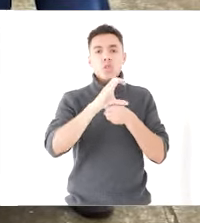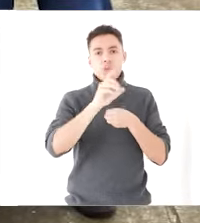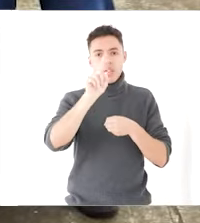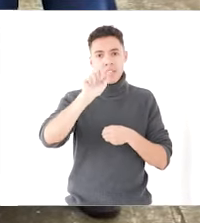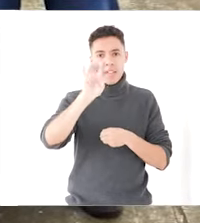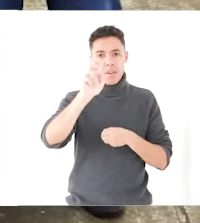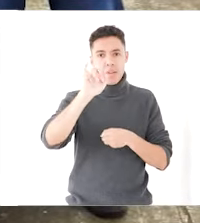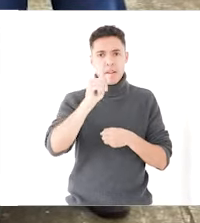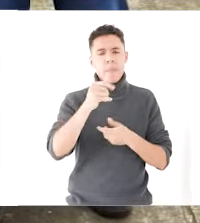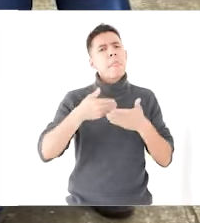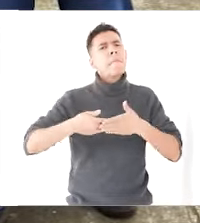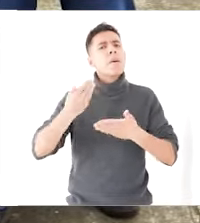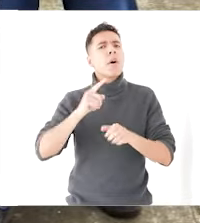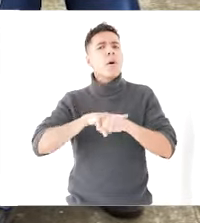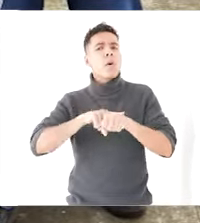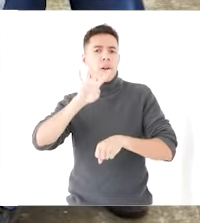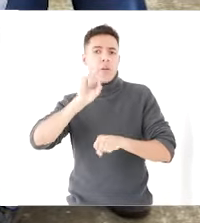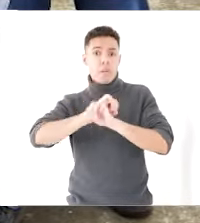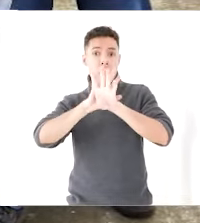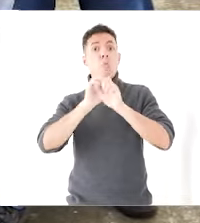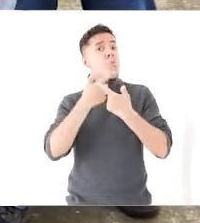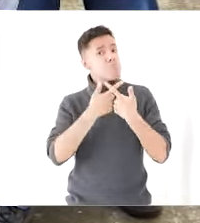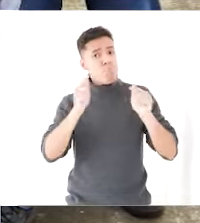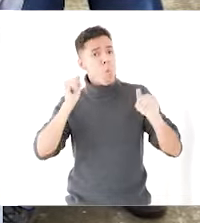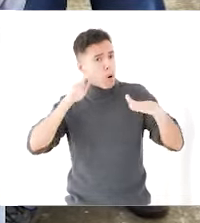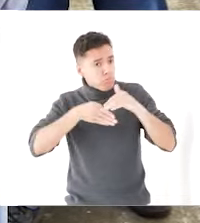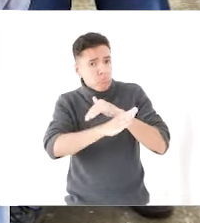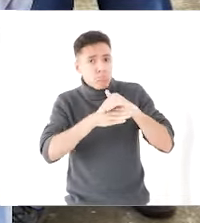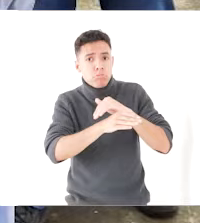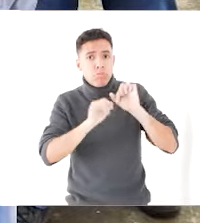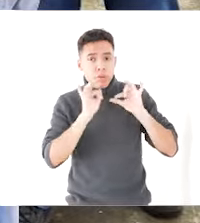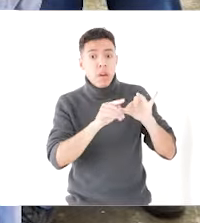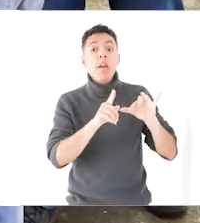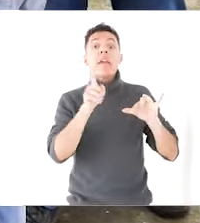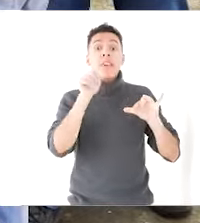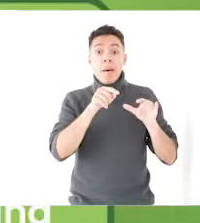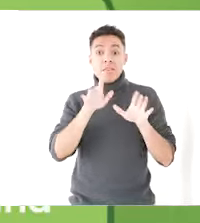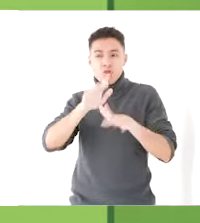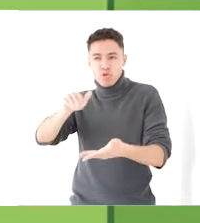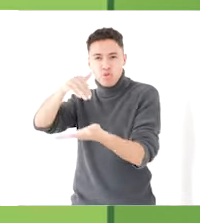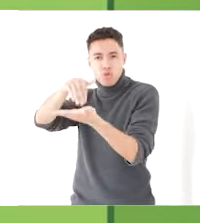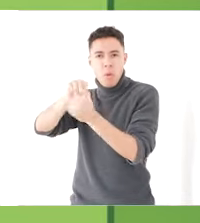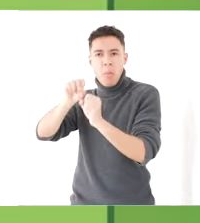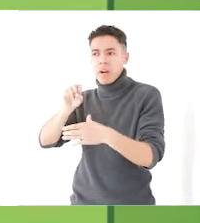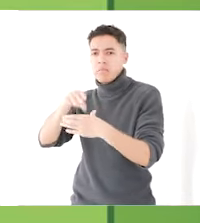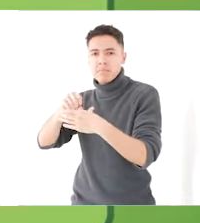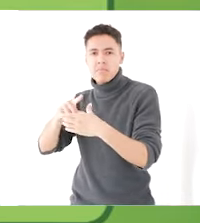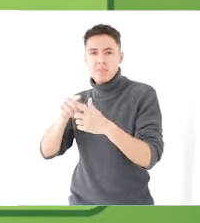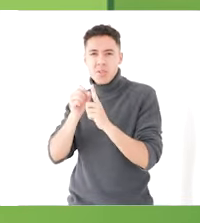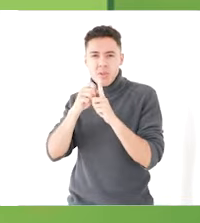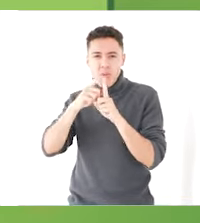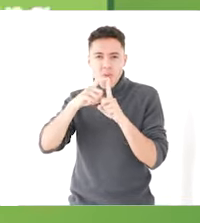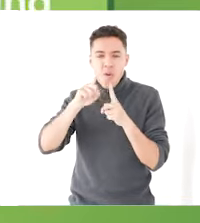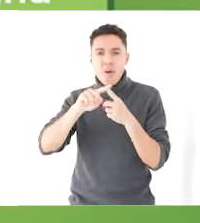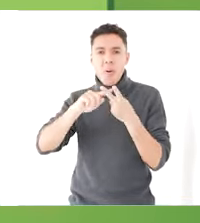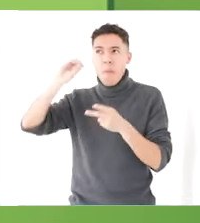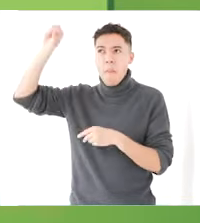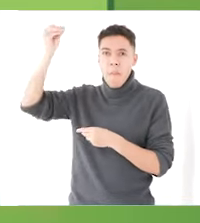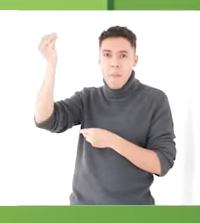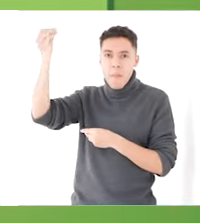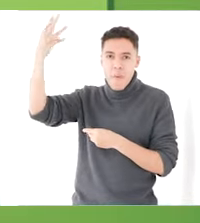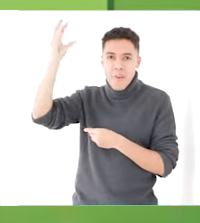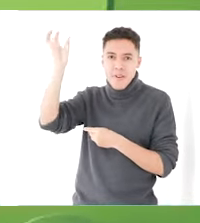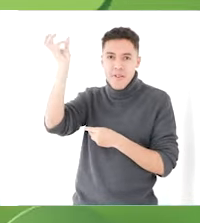de Ciudad Sabana. El evento inicia a las 9 de la mañana, la entrada es libre y además contaremos con un punto ecológico donde se